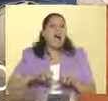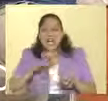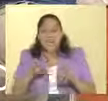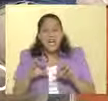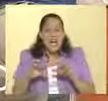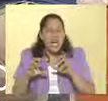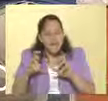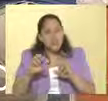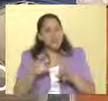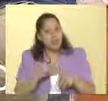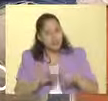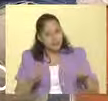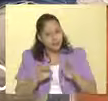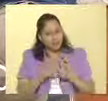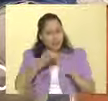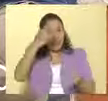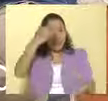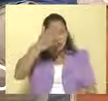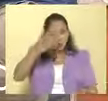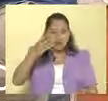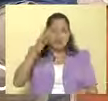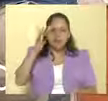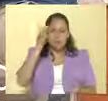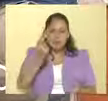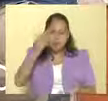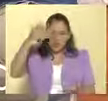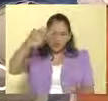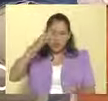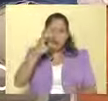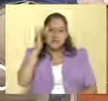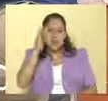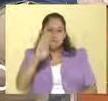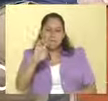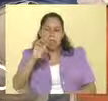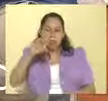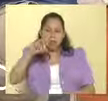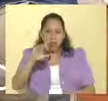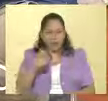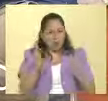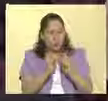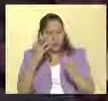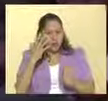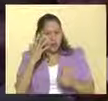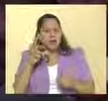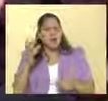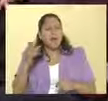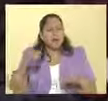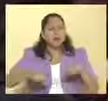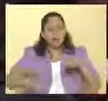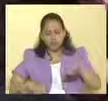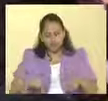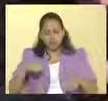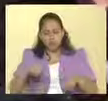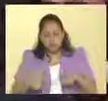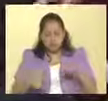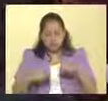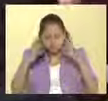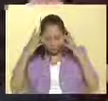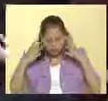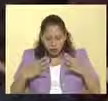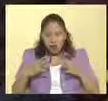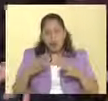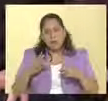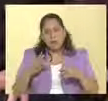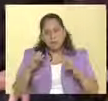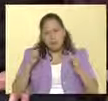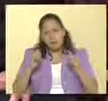Que tú decías, si es un San Bernardo con un gato, o sea, hay que tener mucho cuidado que luego y son vigilarlos. Los perros son más tranquilos, una porque tienen más pelo, pero entonces, por tamaño